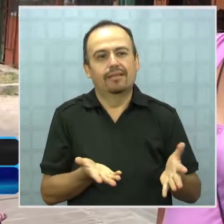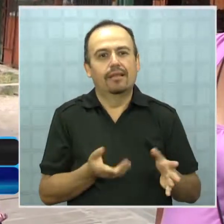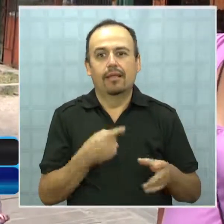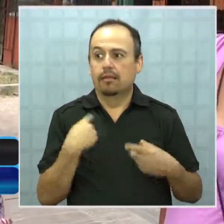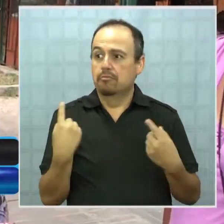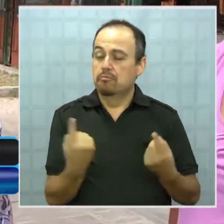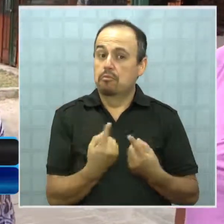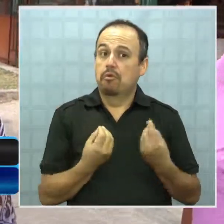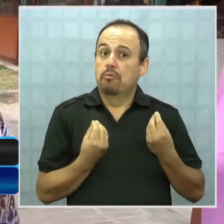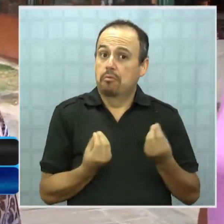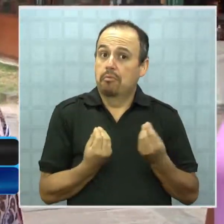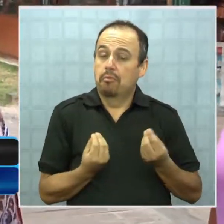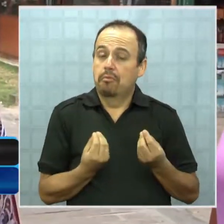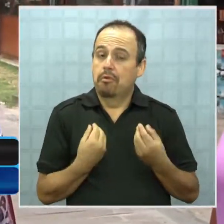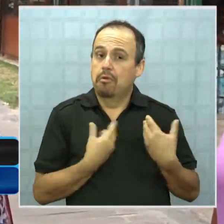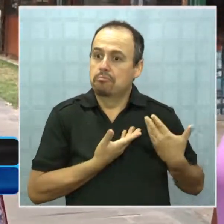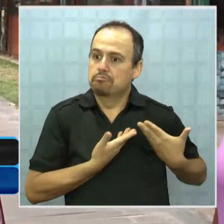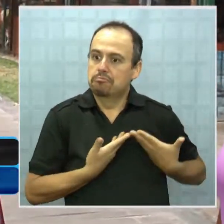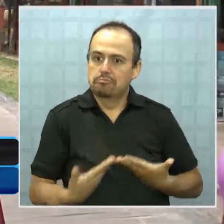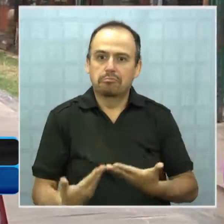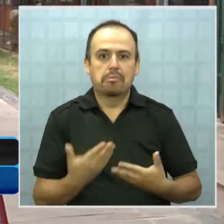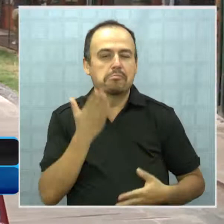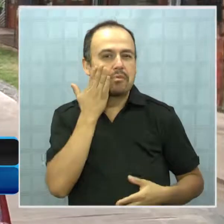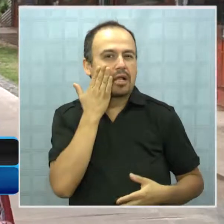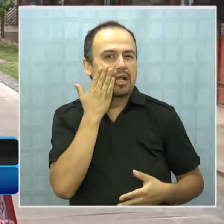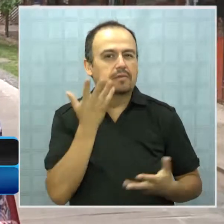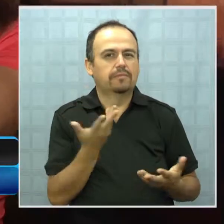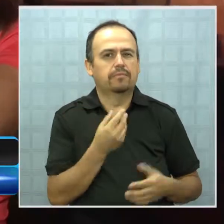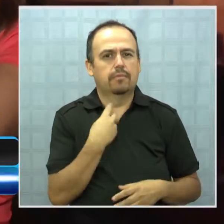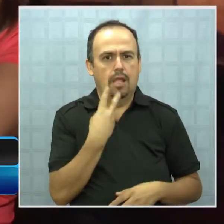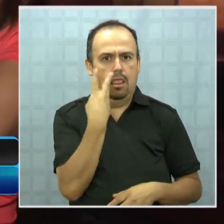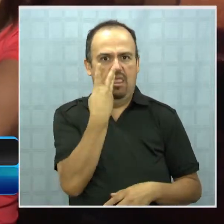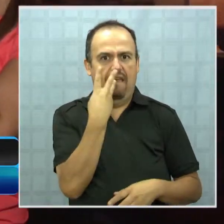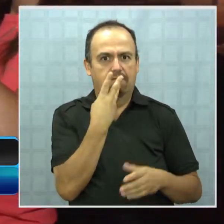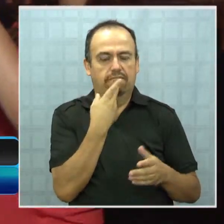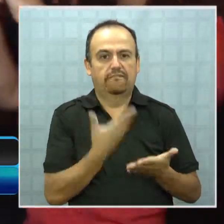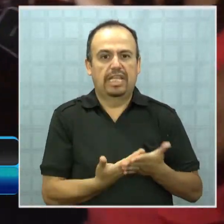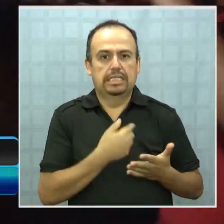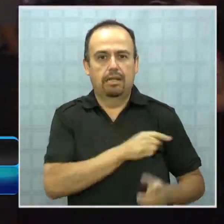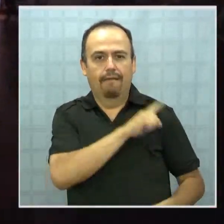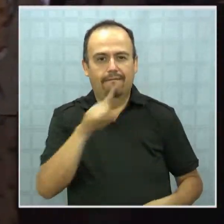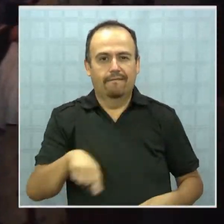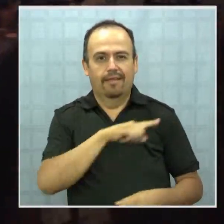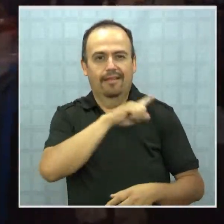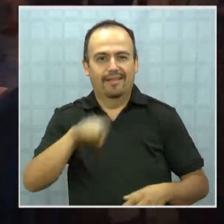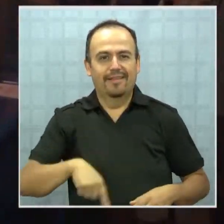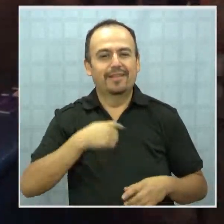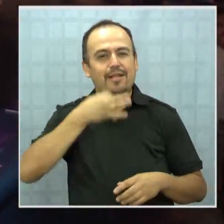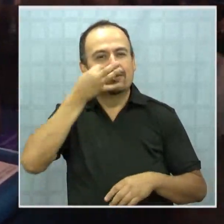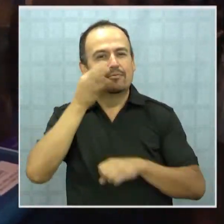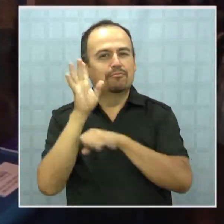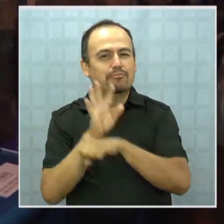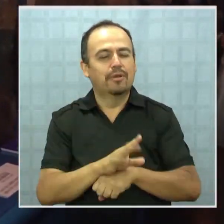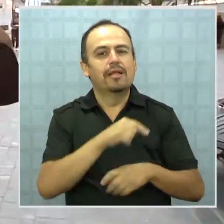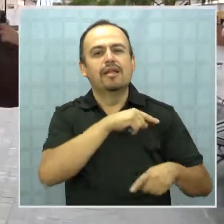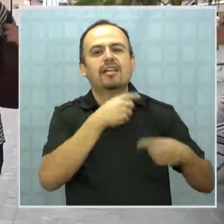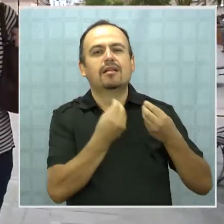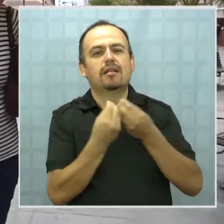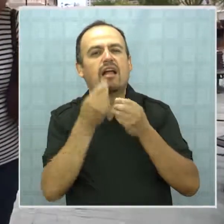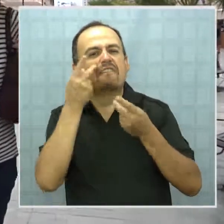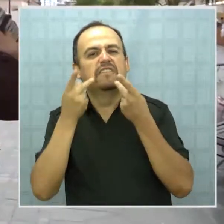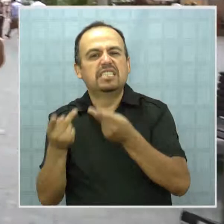bien muy bien recibido hemos estado en tres oportunidades los turistas realizarán city tours visitas a museos